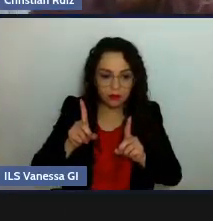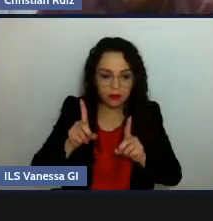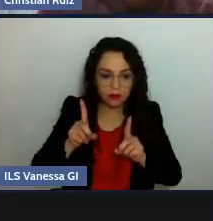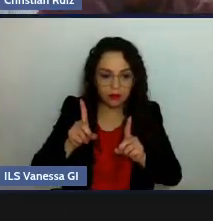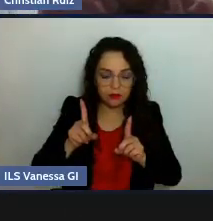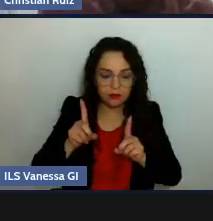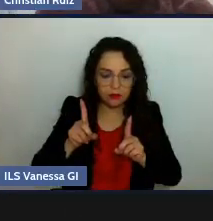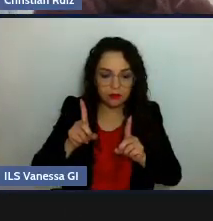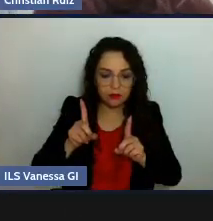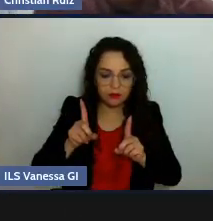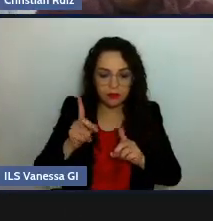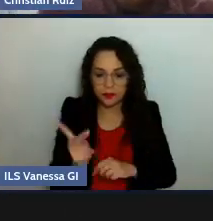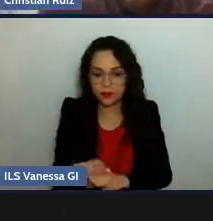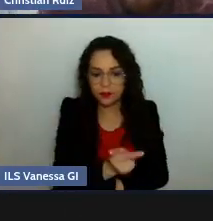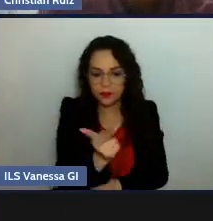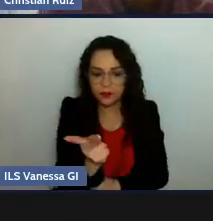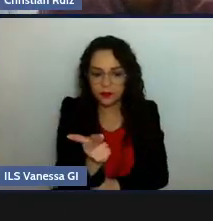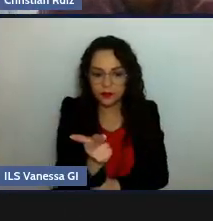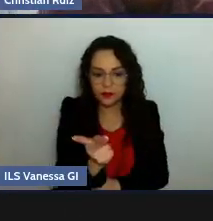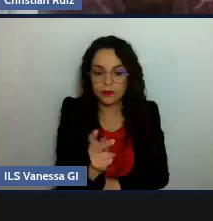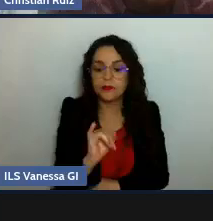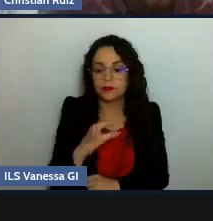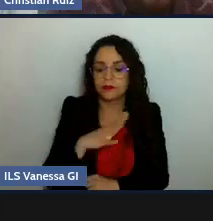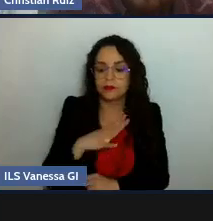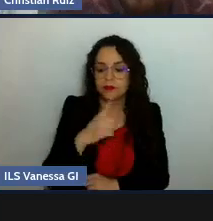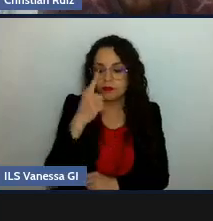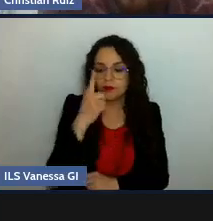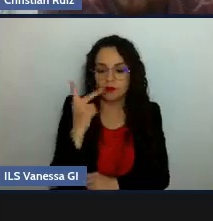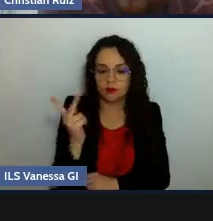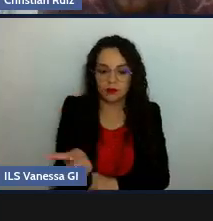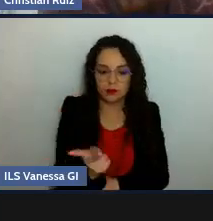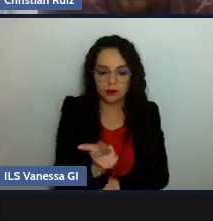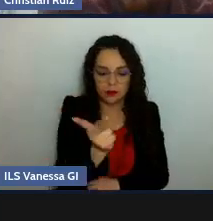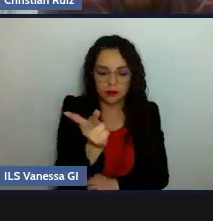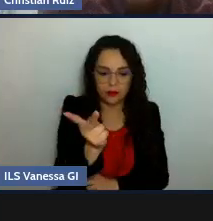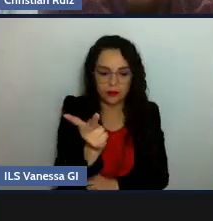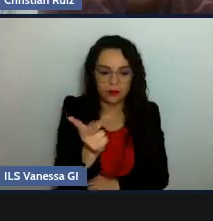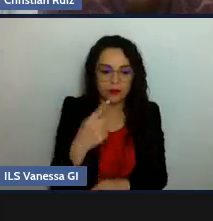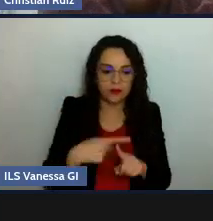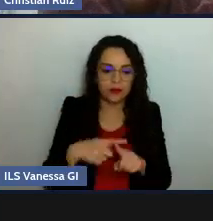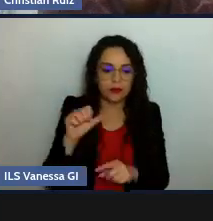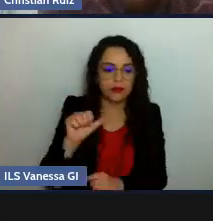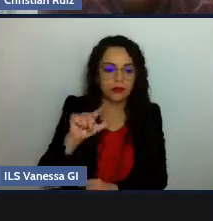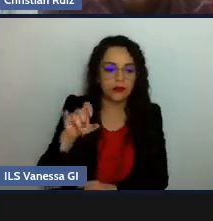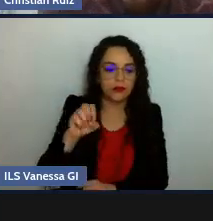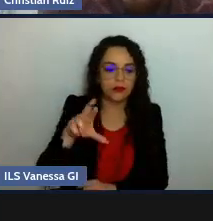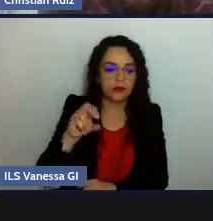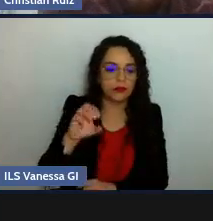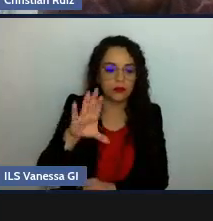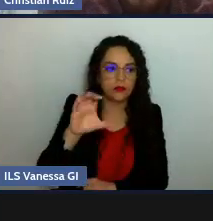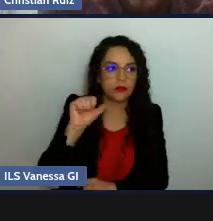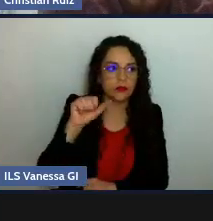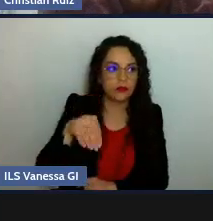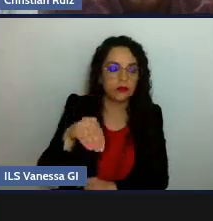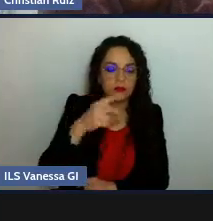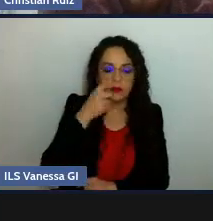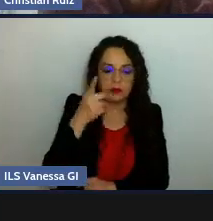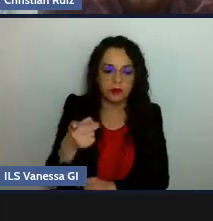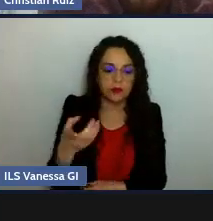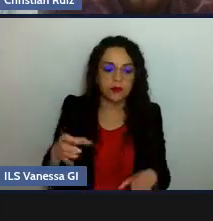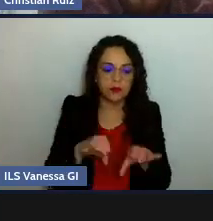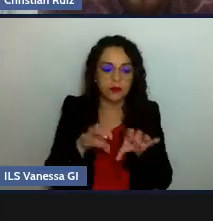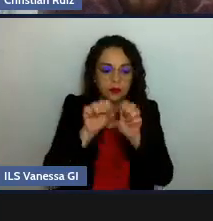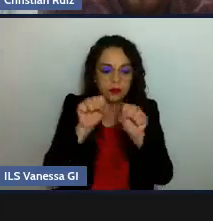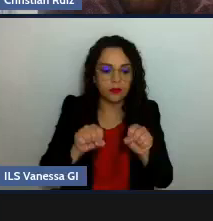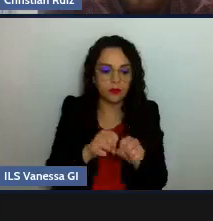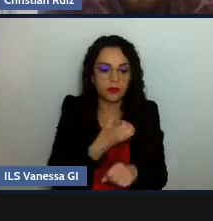Doctora, tenemos una pregunta por parte de Alejandro Camp, que dice, ¿cómo considera que el sistema de